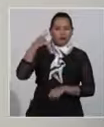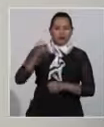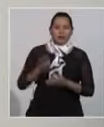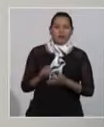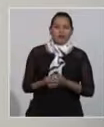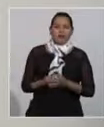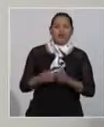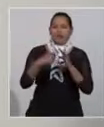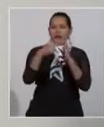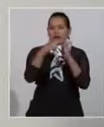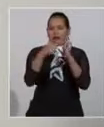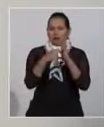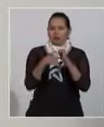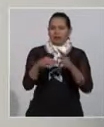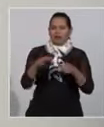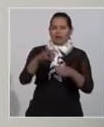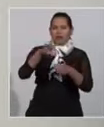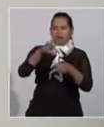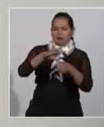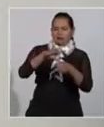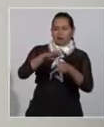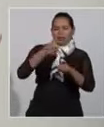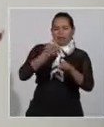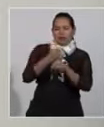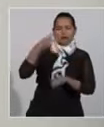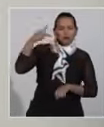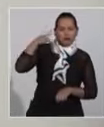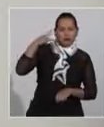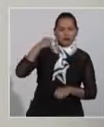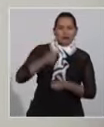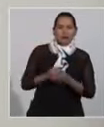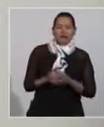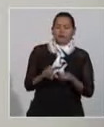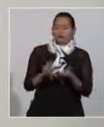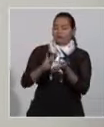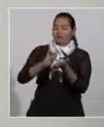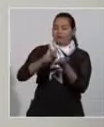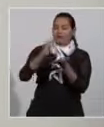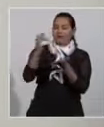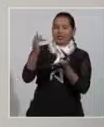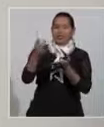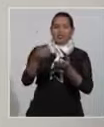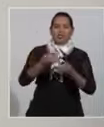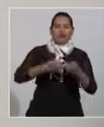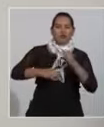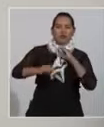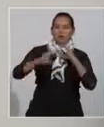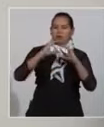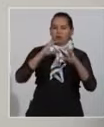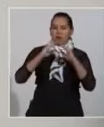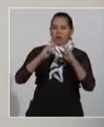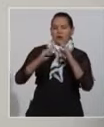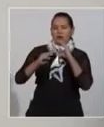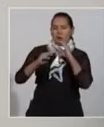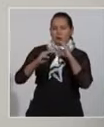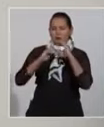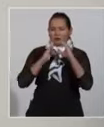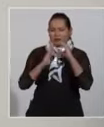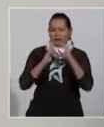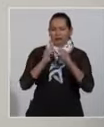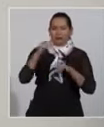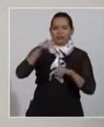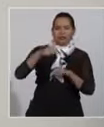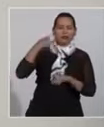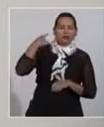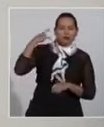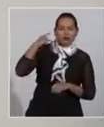y Procesos Electorales del Estado de Puebla. Doy las gracias a todos los medios de comunicación en el Estado de Puebla, a las